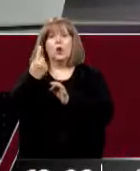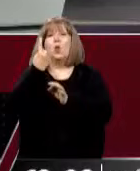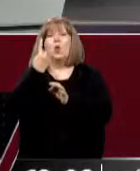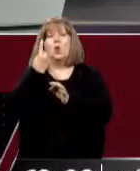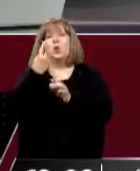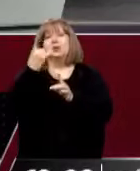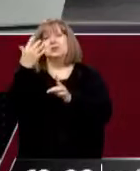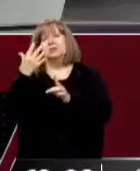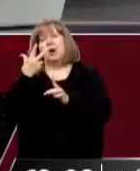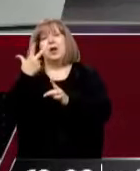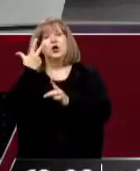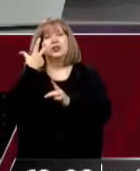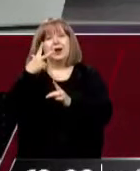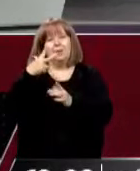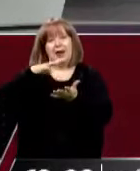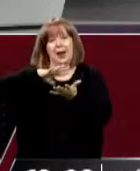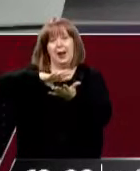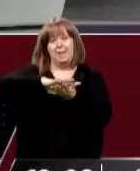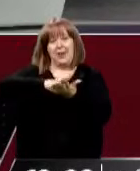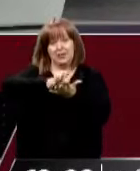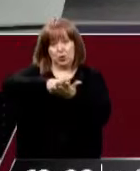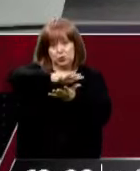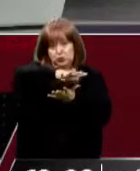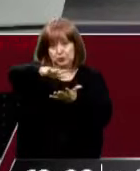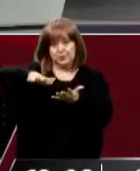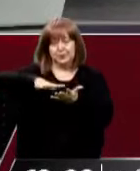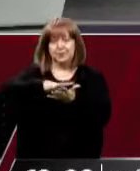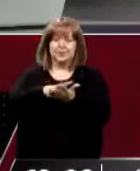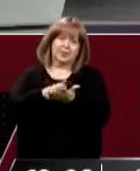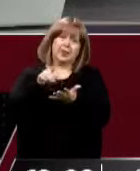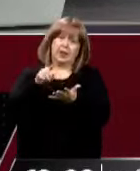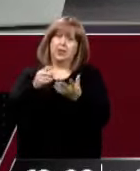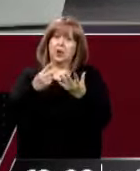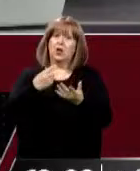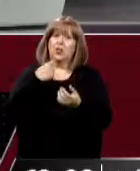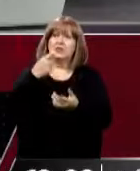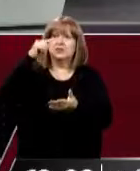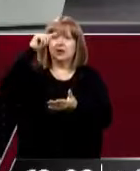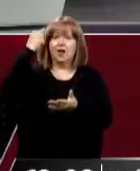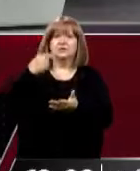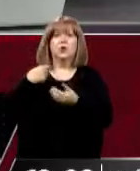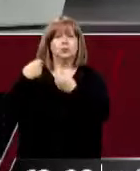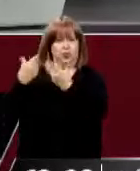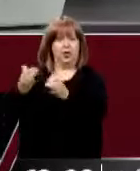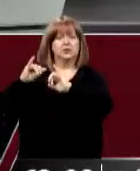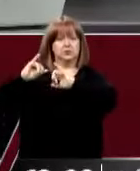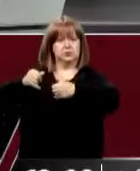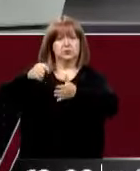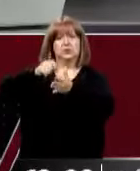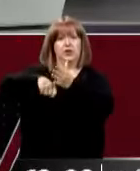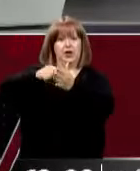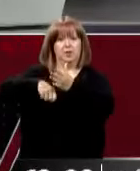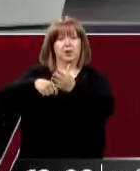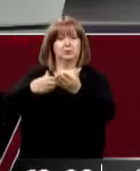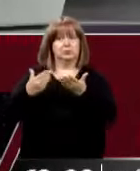hectárea, que son unos 3.000 metros. Además, esto llama la atención y tensa la cuerda porque son